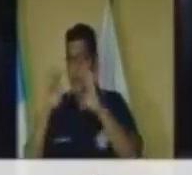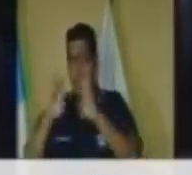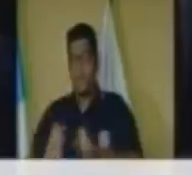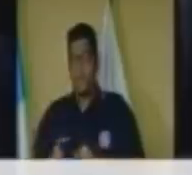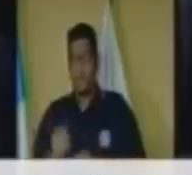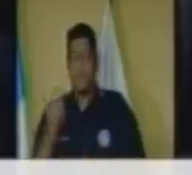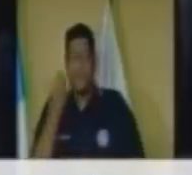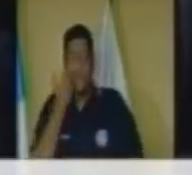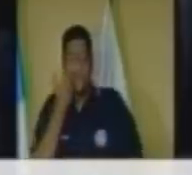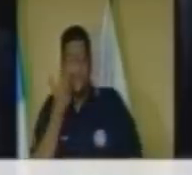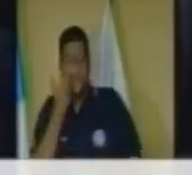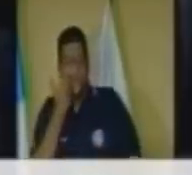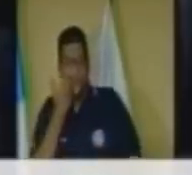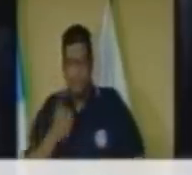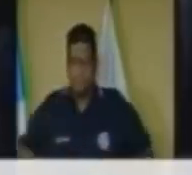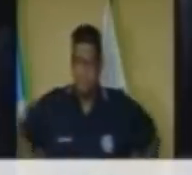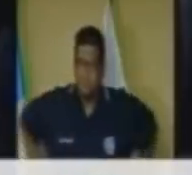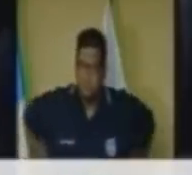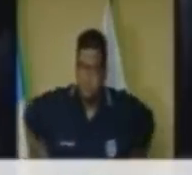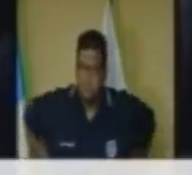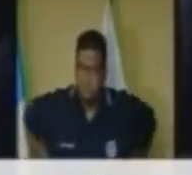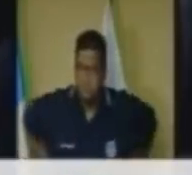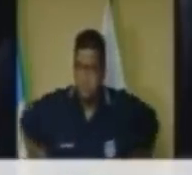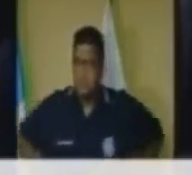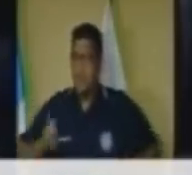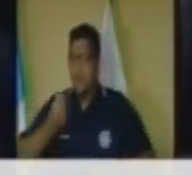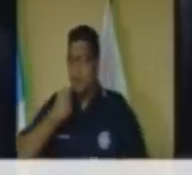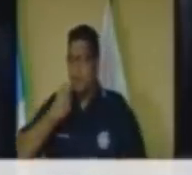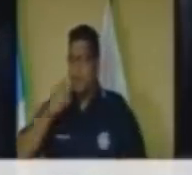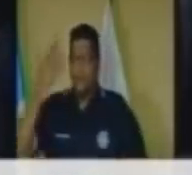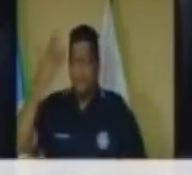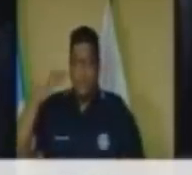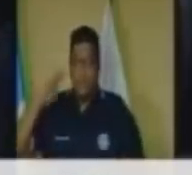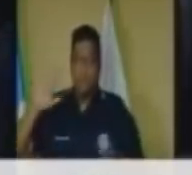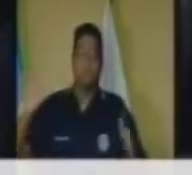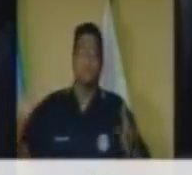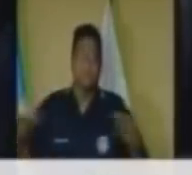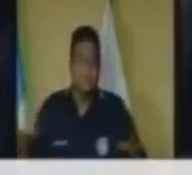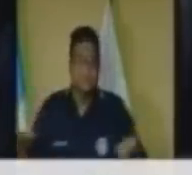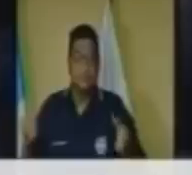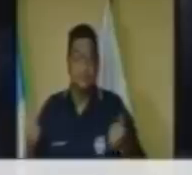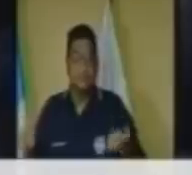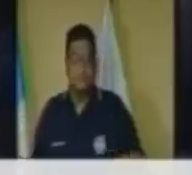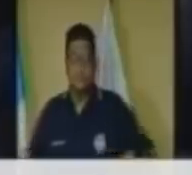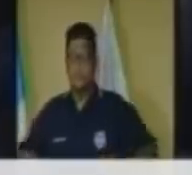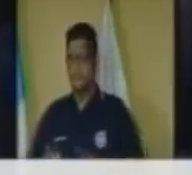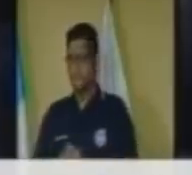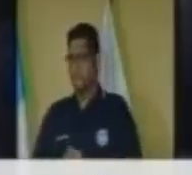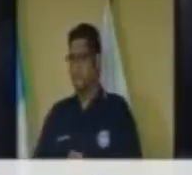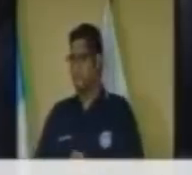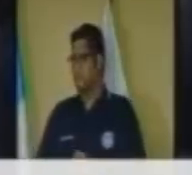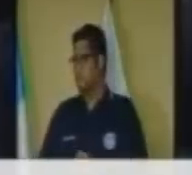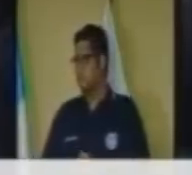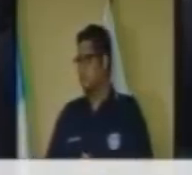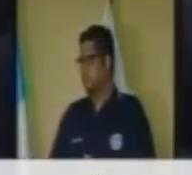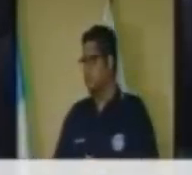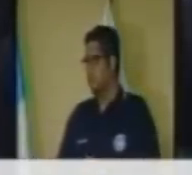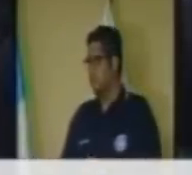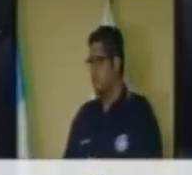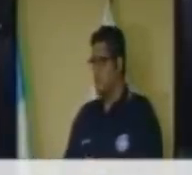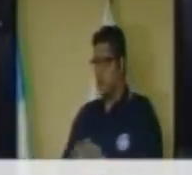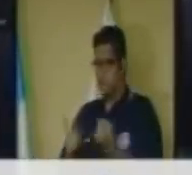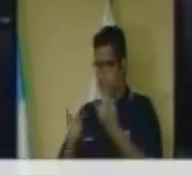que recibir su medicamento todos los días? Bueno, primero va a contestar la primera pregunta el doctor Manuel